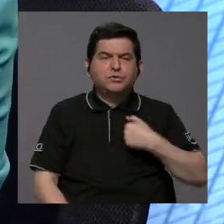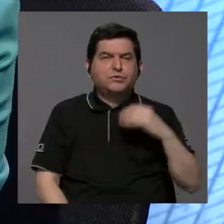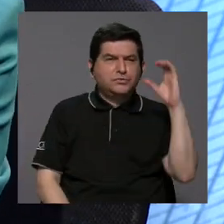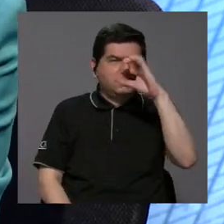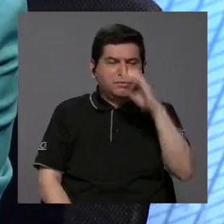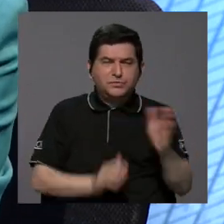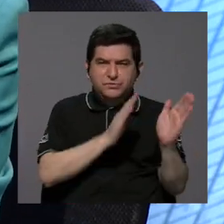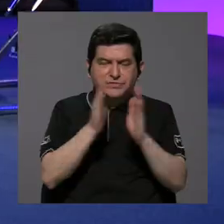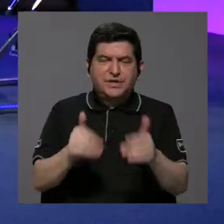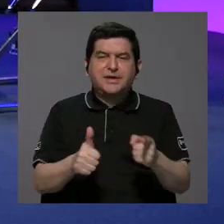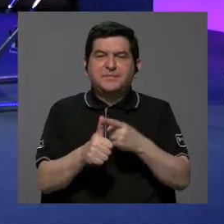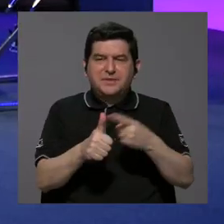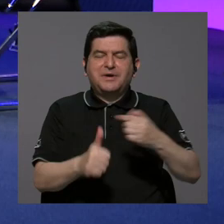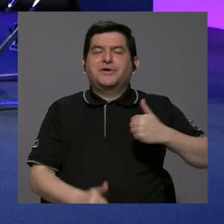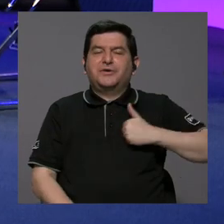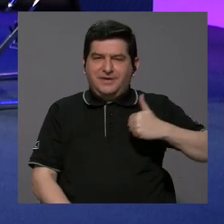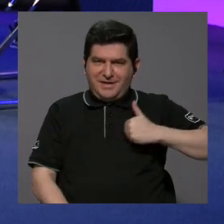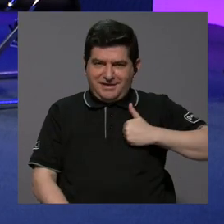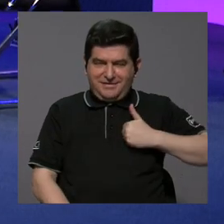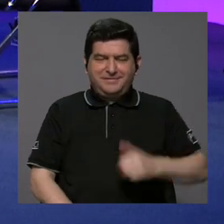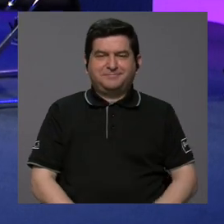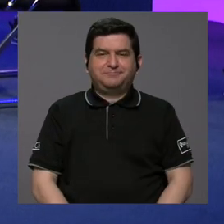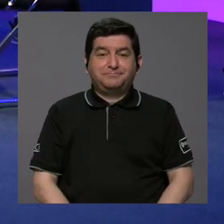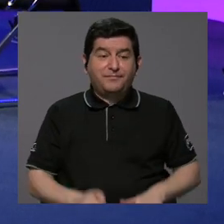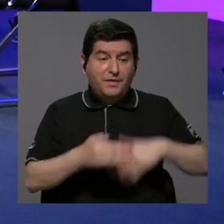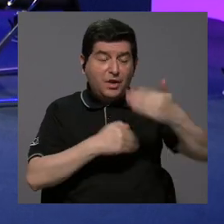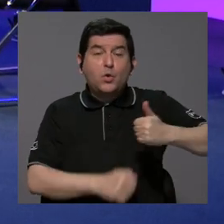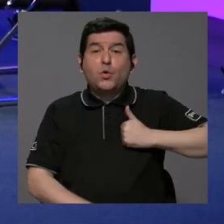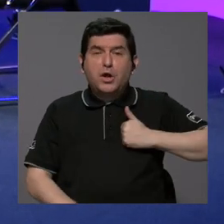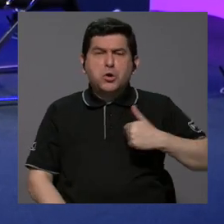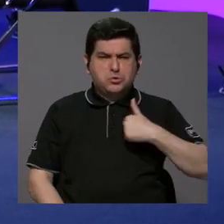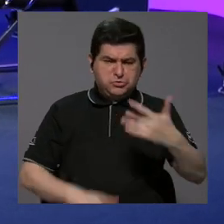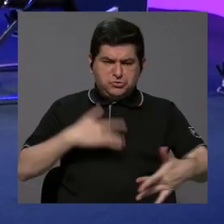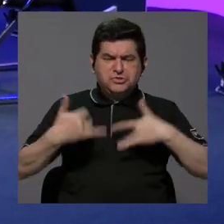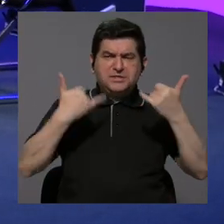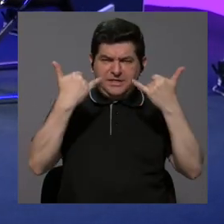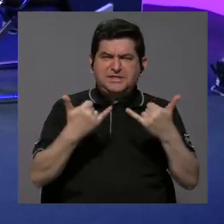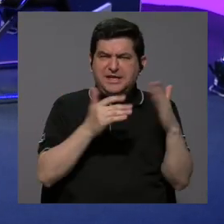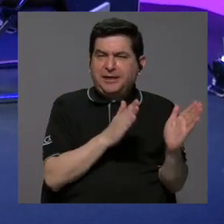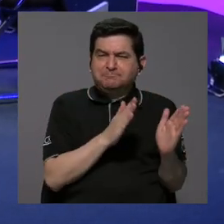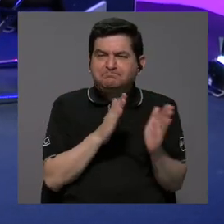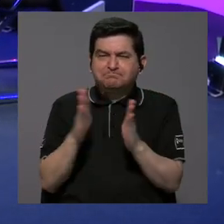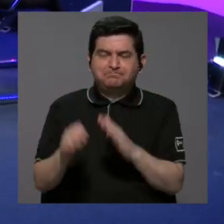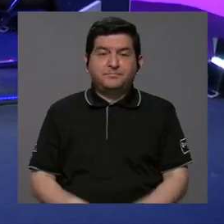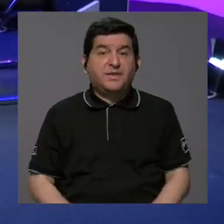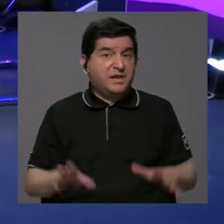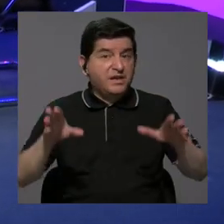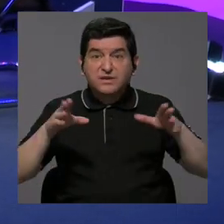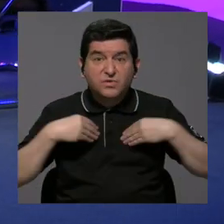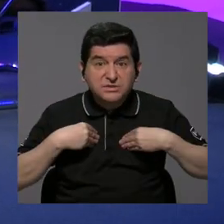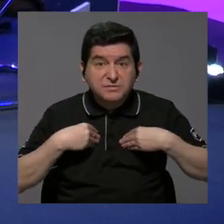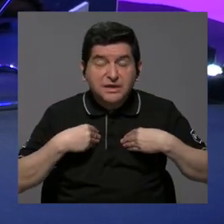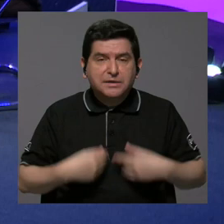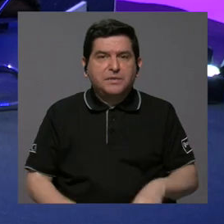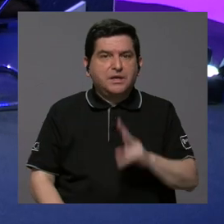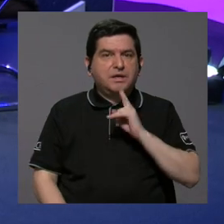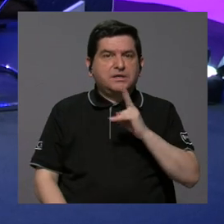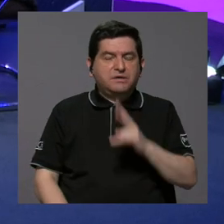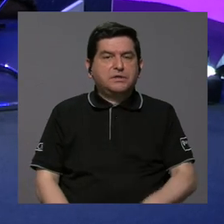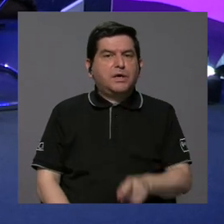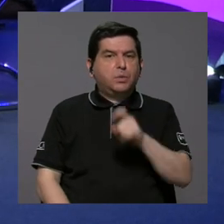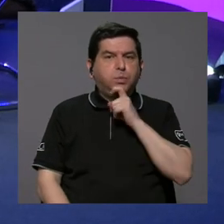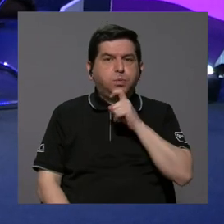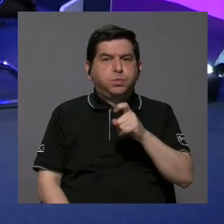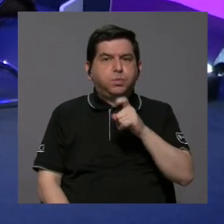formación antes en Canadá entonces después de Canadá yo sentía Bueno ya estoy un poquito más preparada y que no me aceptaran fue realmente muy